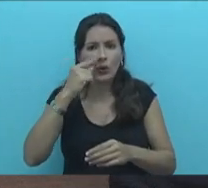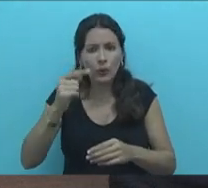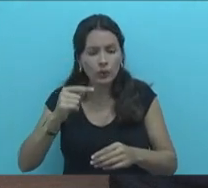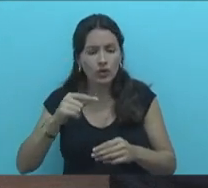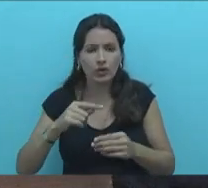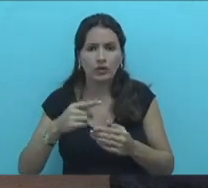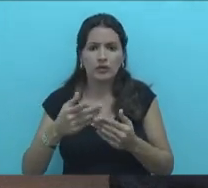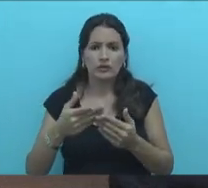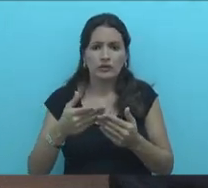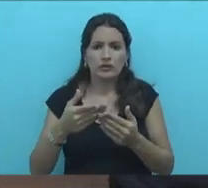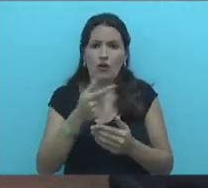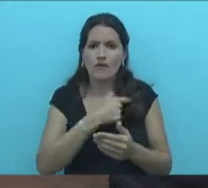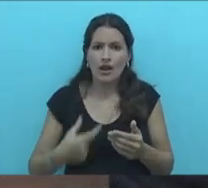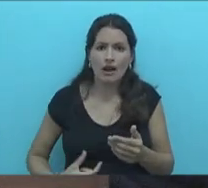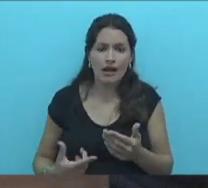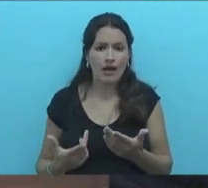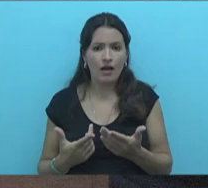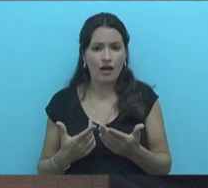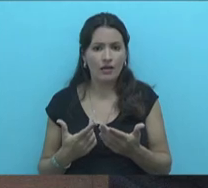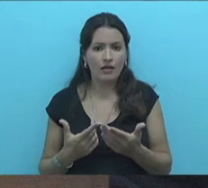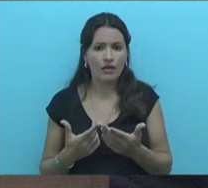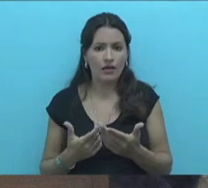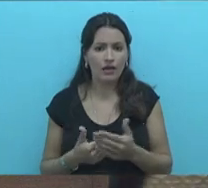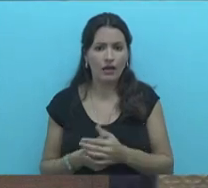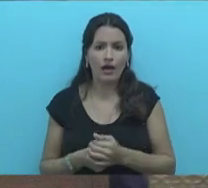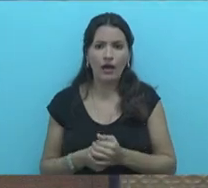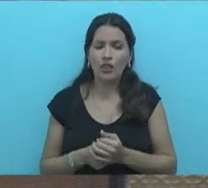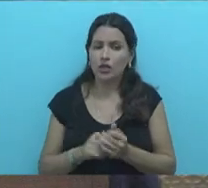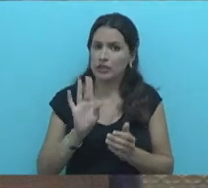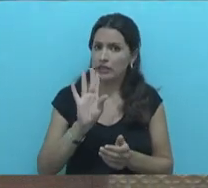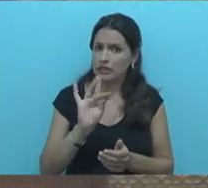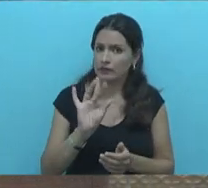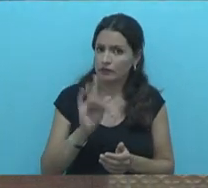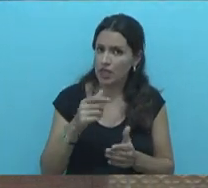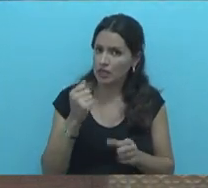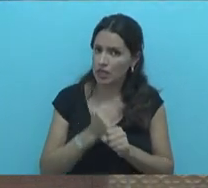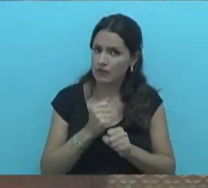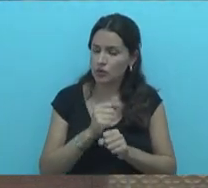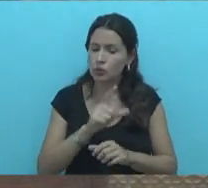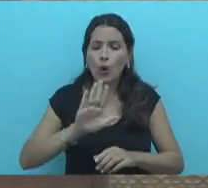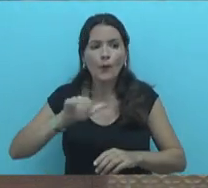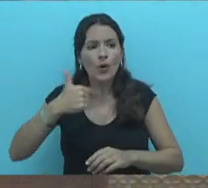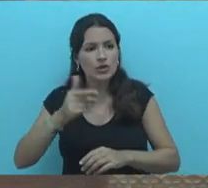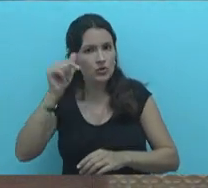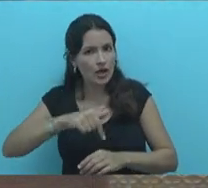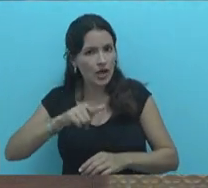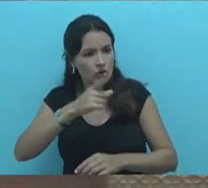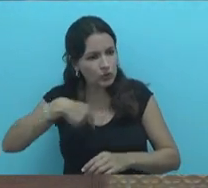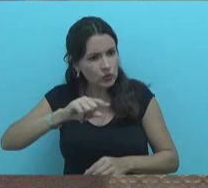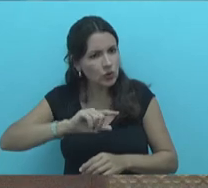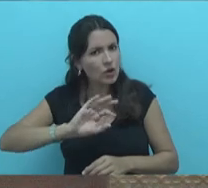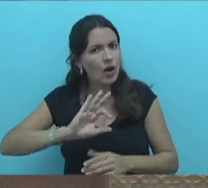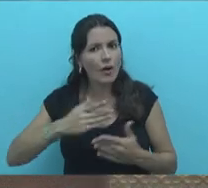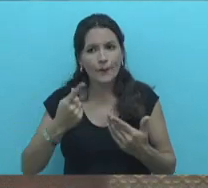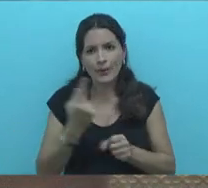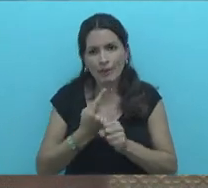próximo gobernador en la provincia de Santa Fe, la cosa va a ser muy, pero muy dura. Por eso Declaramos desde este recinto nuestra solidaridad